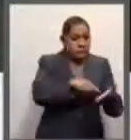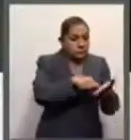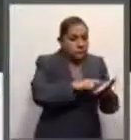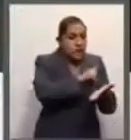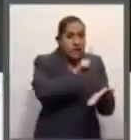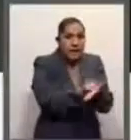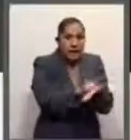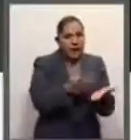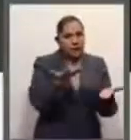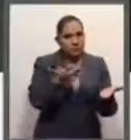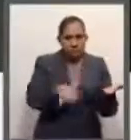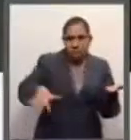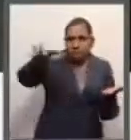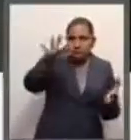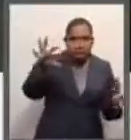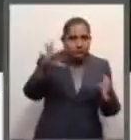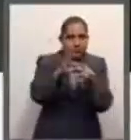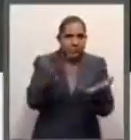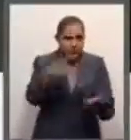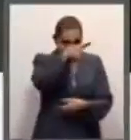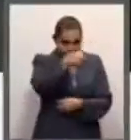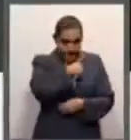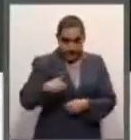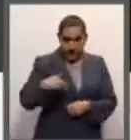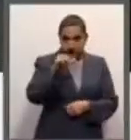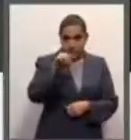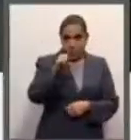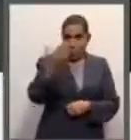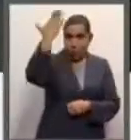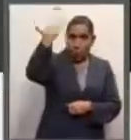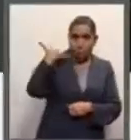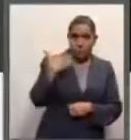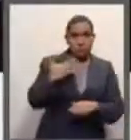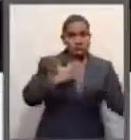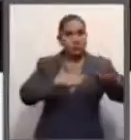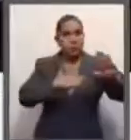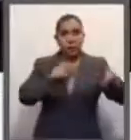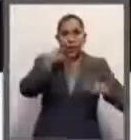promesa de campaña del presidente Andrés Gracias. Manuel López Obrador. Gracias, señor diputado.